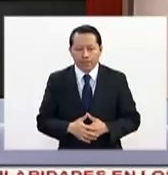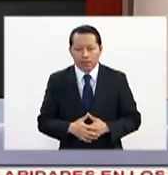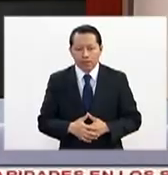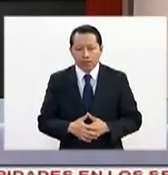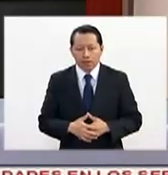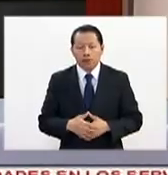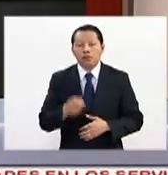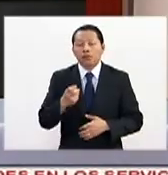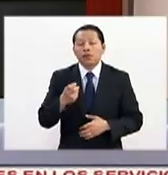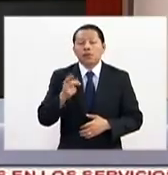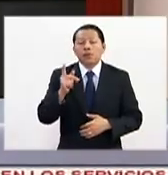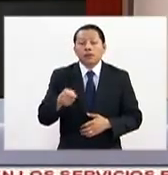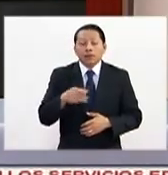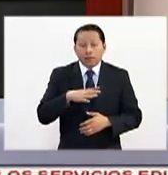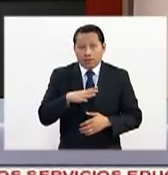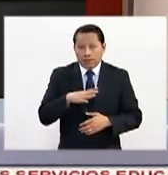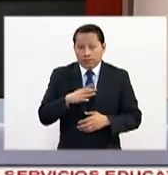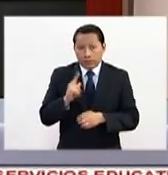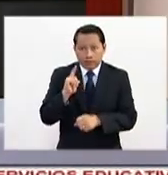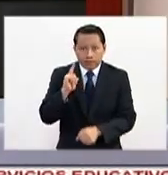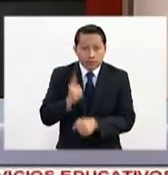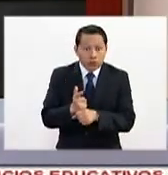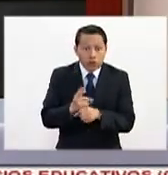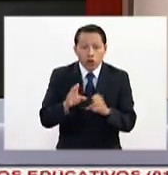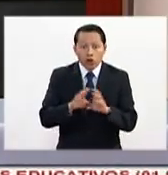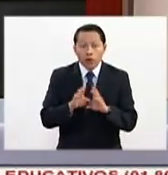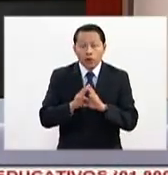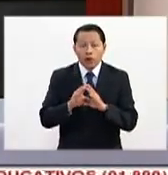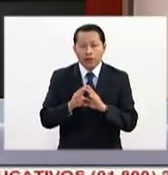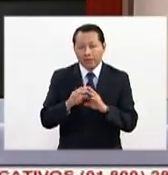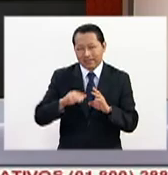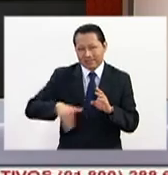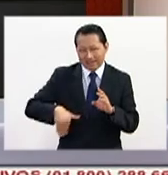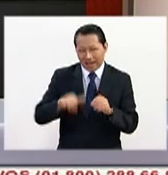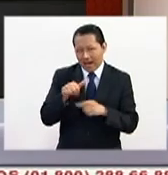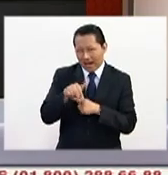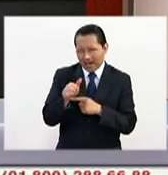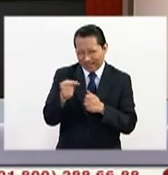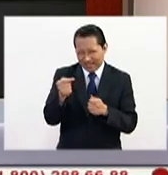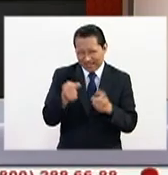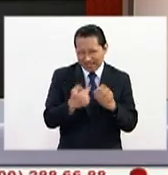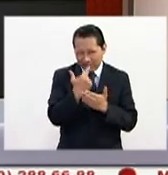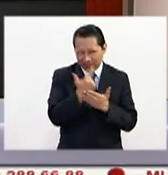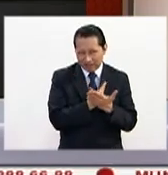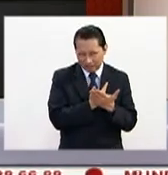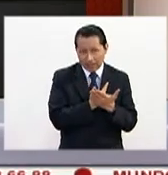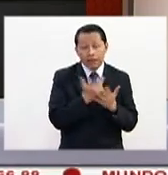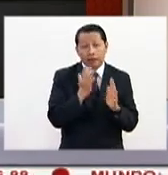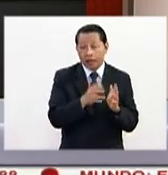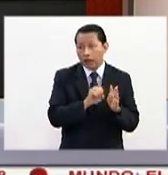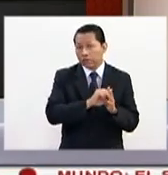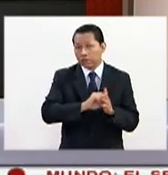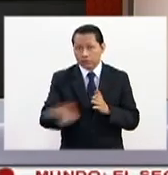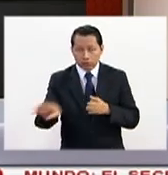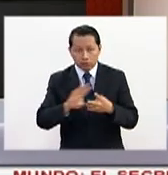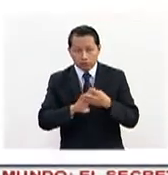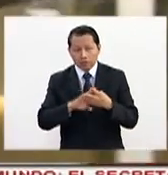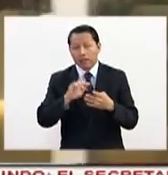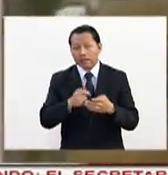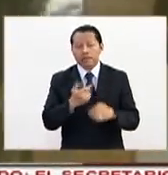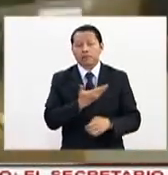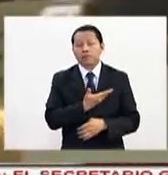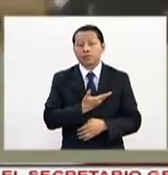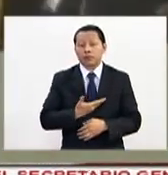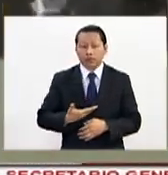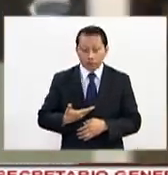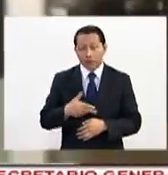Y precisamente luego de enterarse de que los exmiembros que acaba de citar mi compañera Ana Cris del gobierno fueron enviados a prisión, el presidente de la